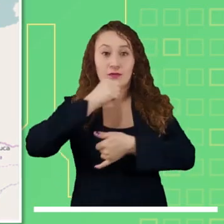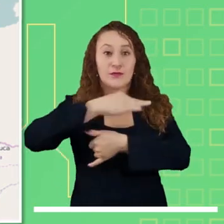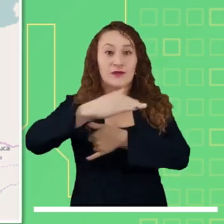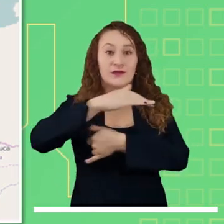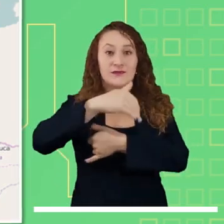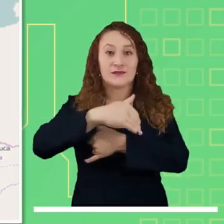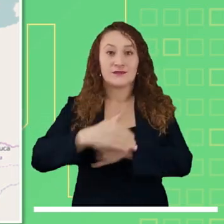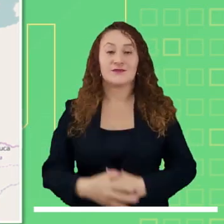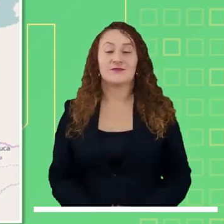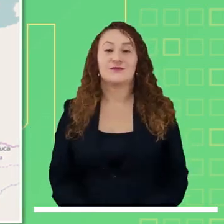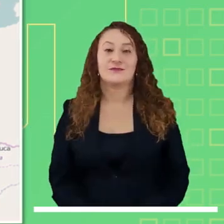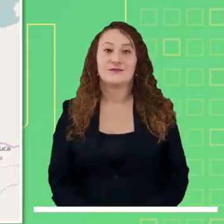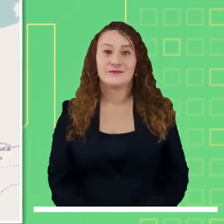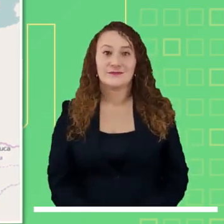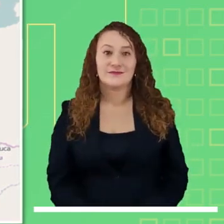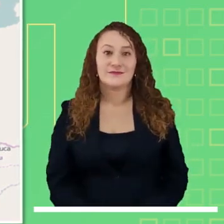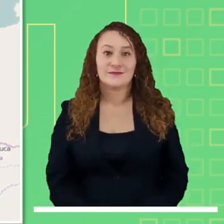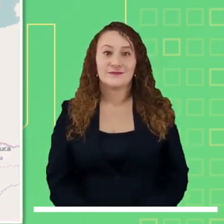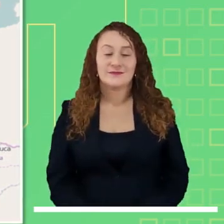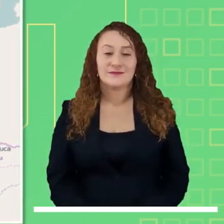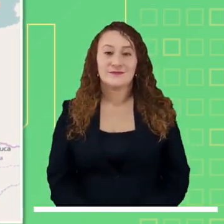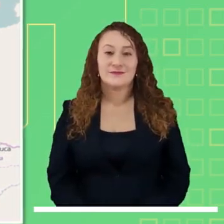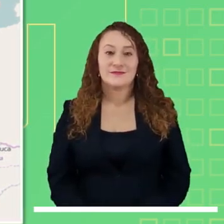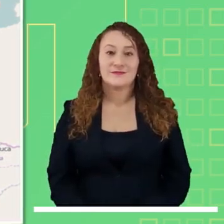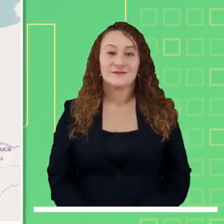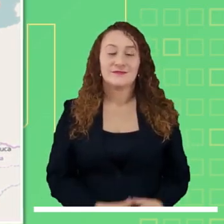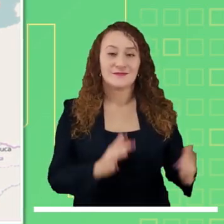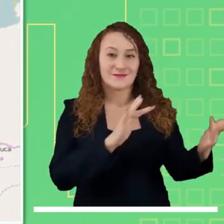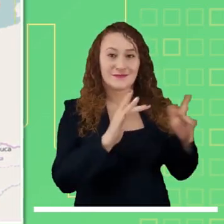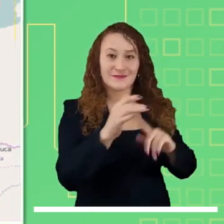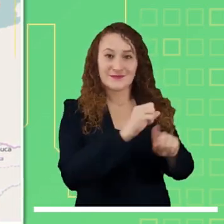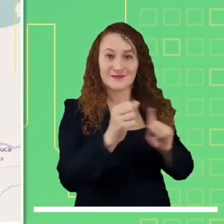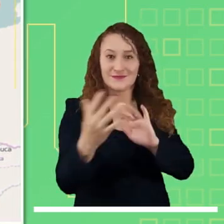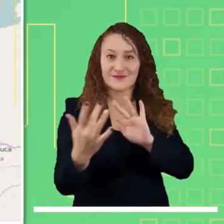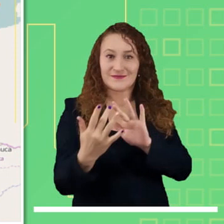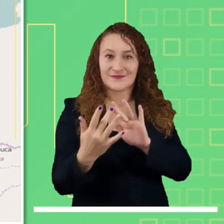alerta roja por viento y oleaje en el centro del mar caribe